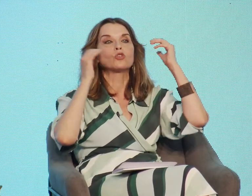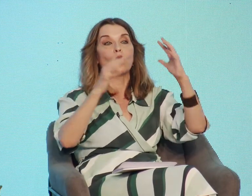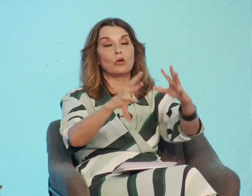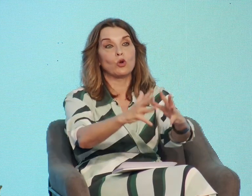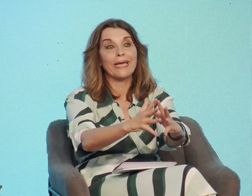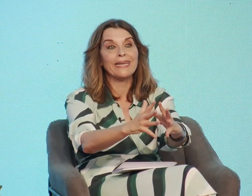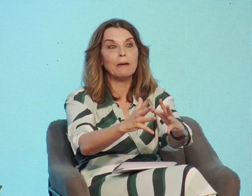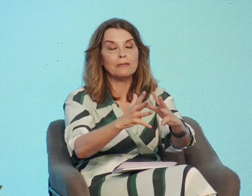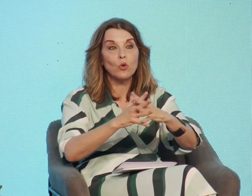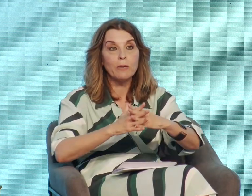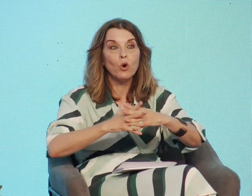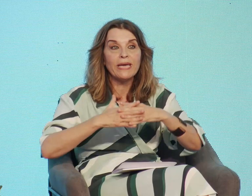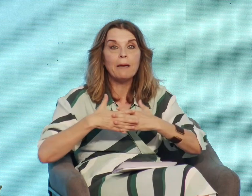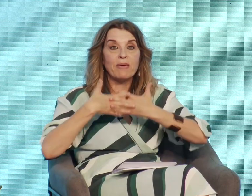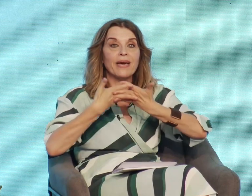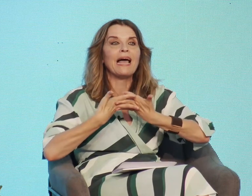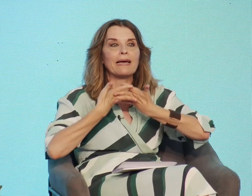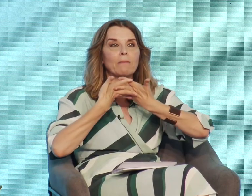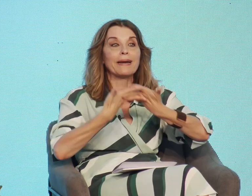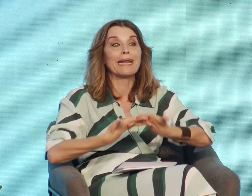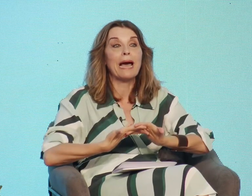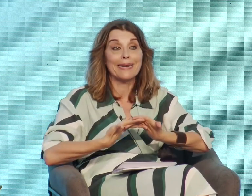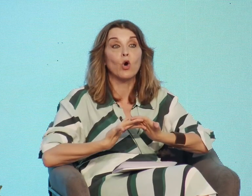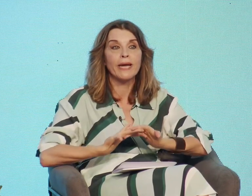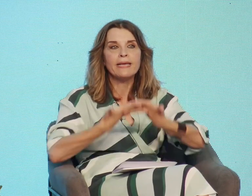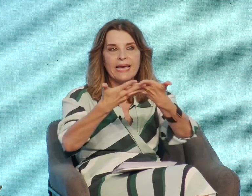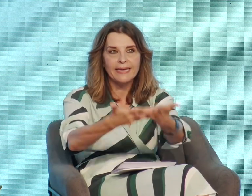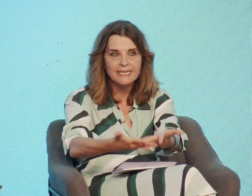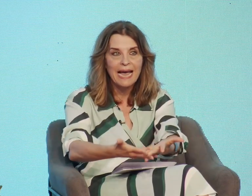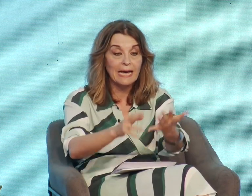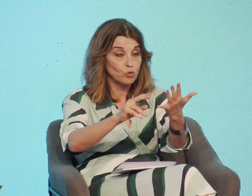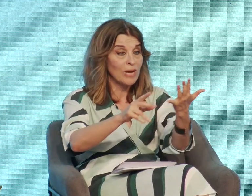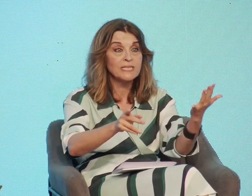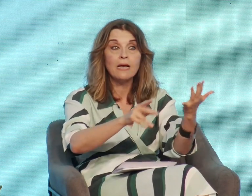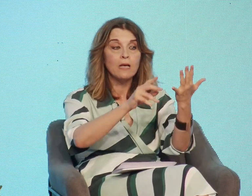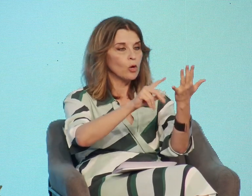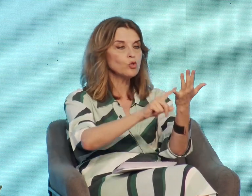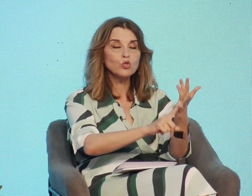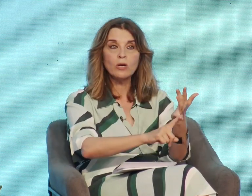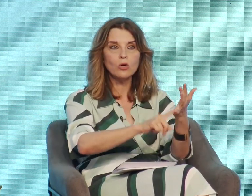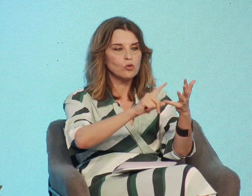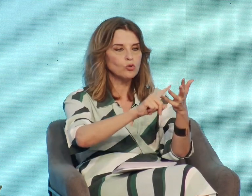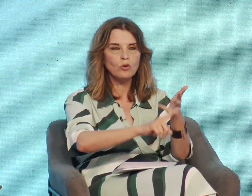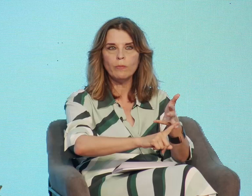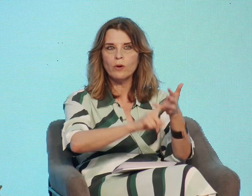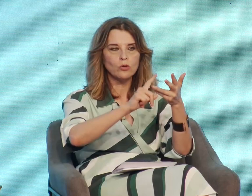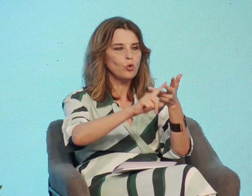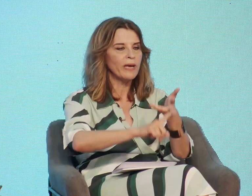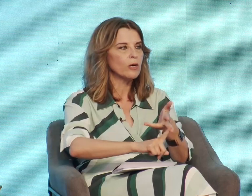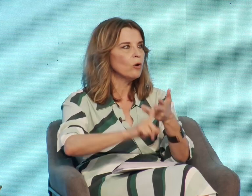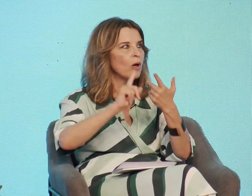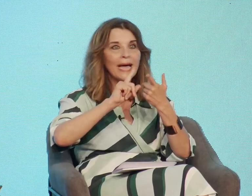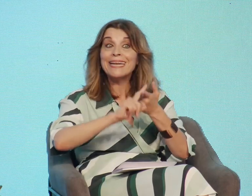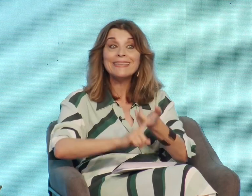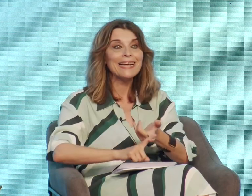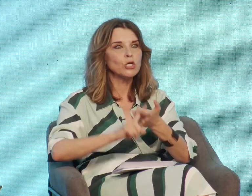cuando lo que quería su equipo era empezar a recoger y a irse a su casa con sus hijos, con su novio, con su